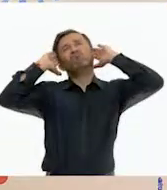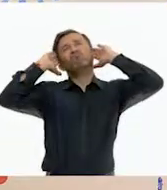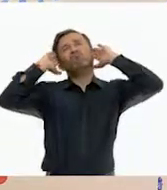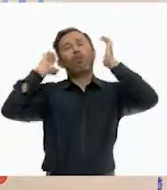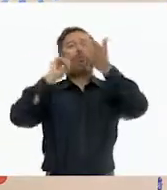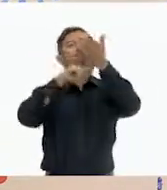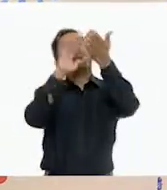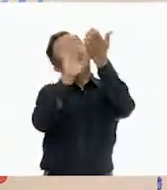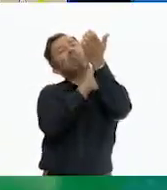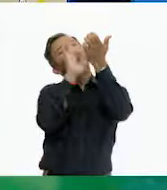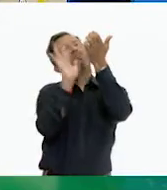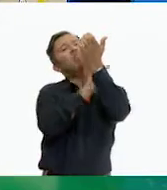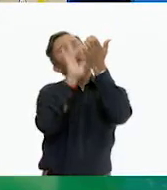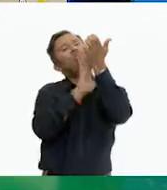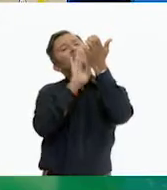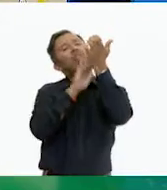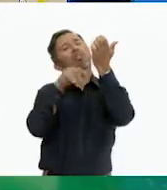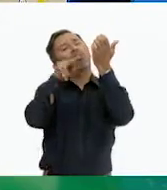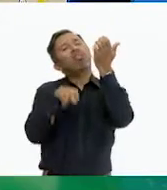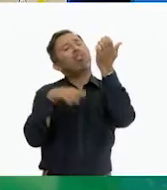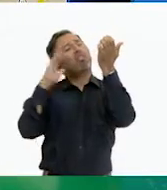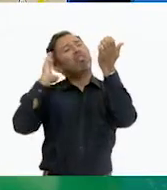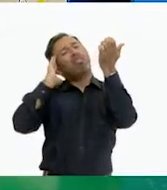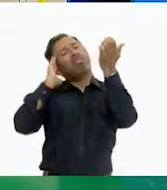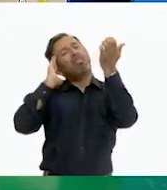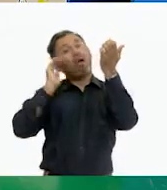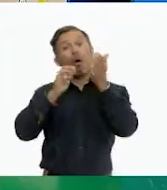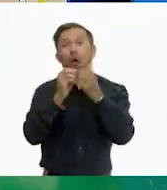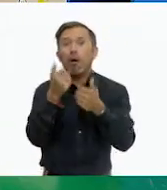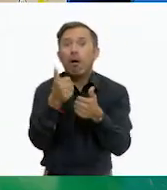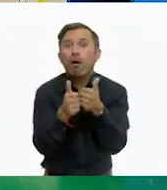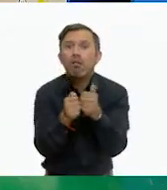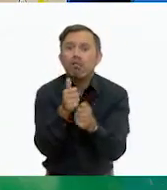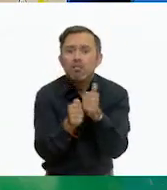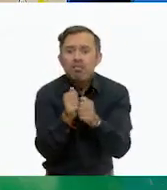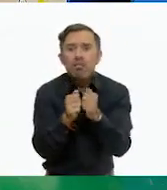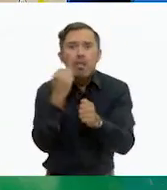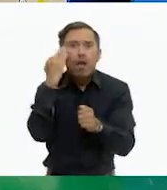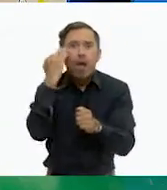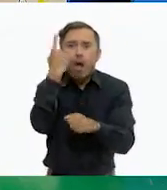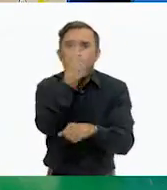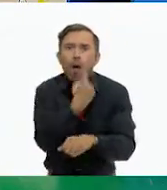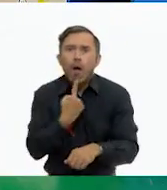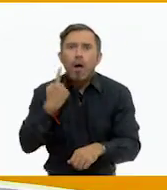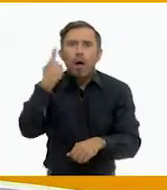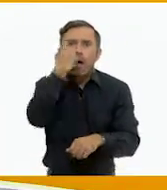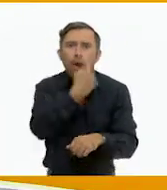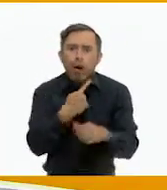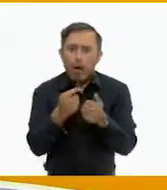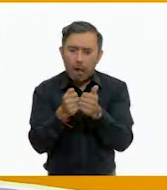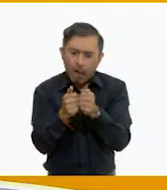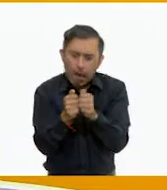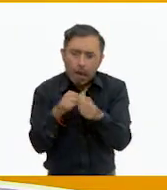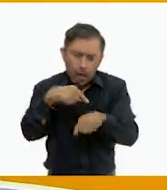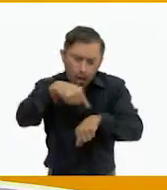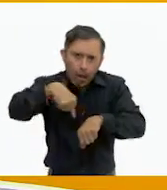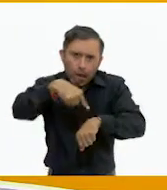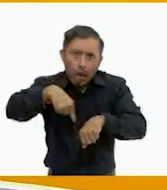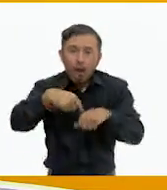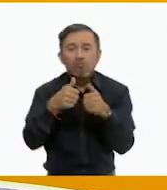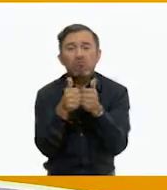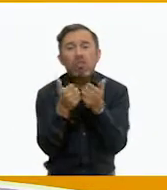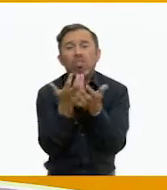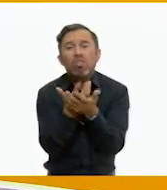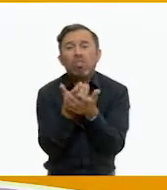celular o jugando videojuegos por muchas horas. Así es. Entonces, si